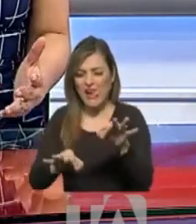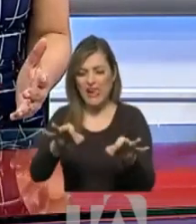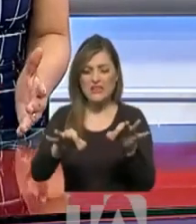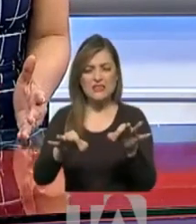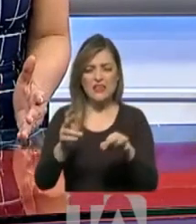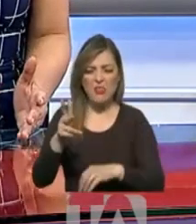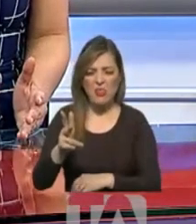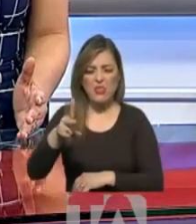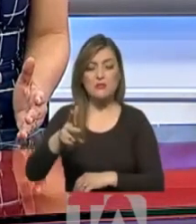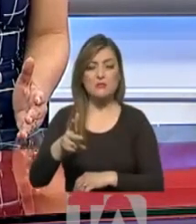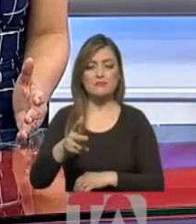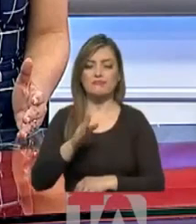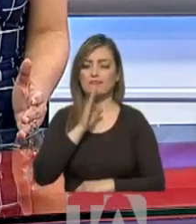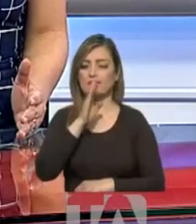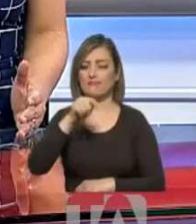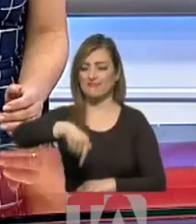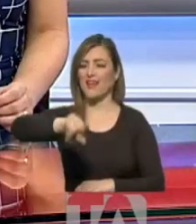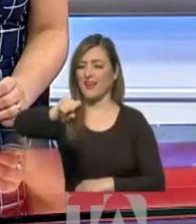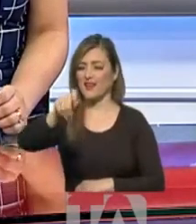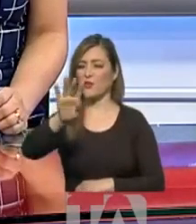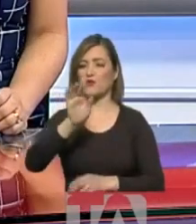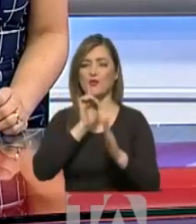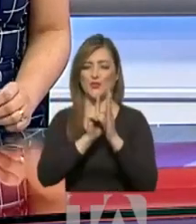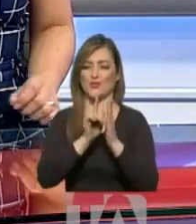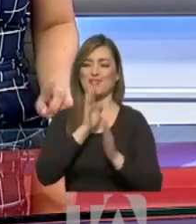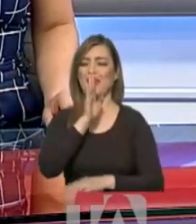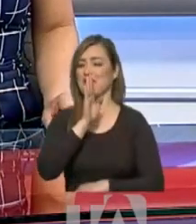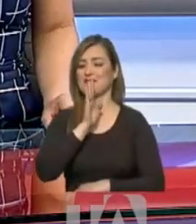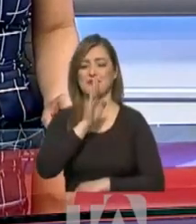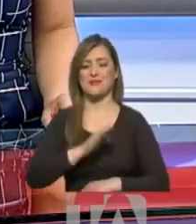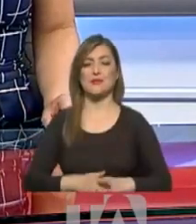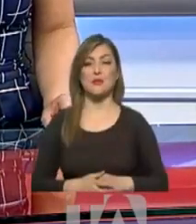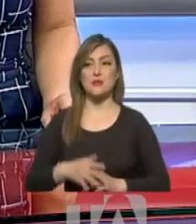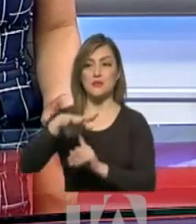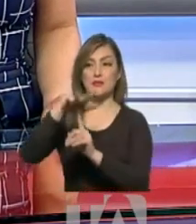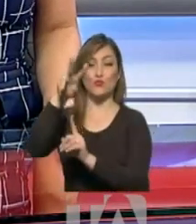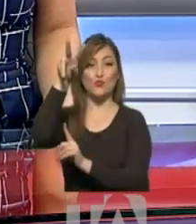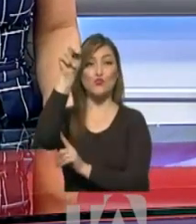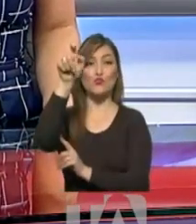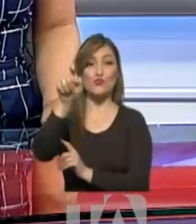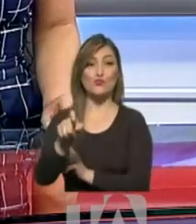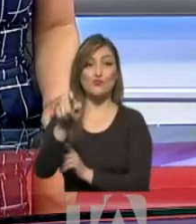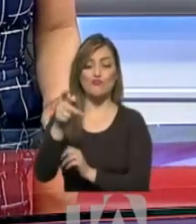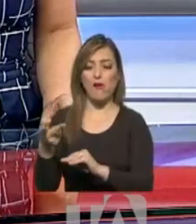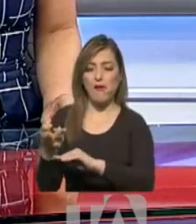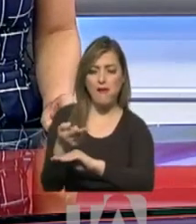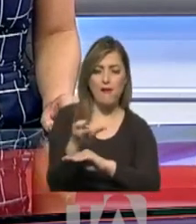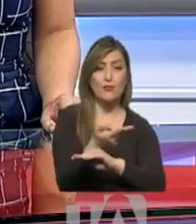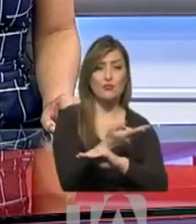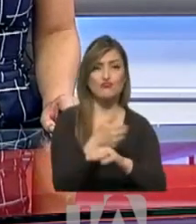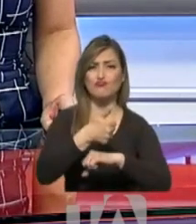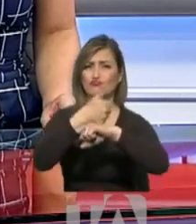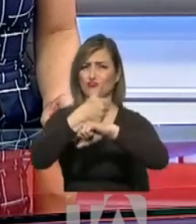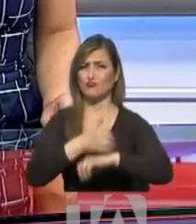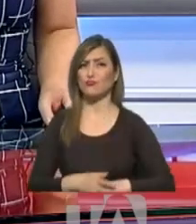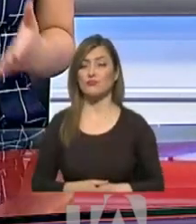denuncia recurrente que llega a nuestras líneas de contacto. Además, un parque en el norte de la capital requiere la intervención inmediata de las